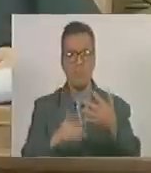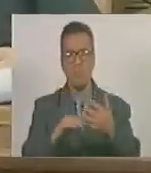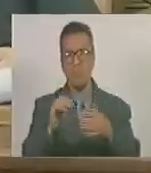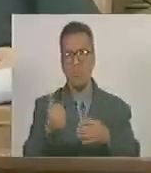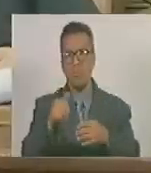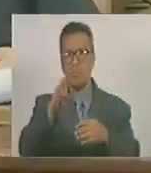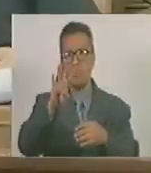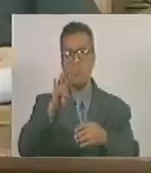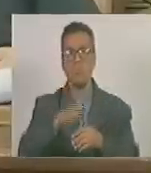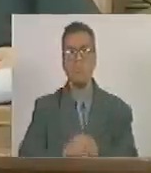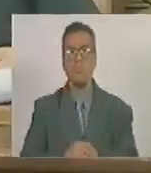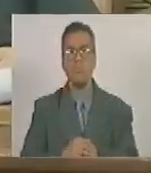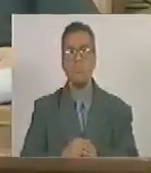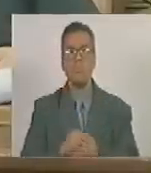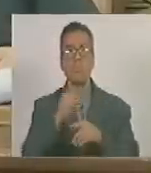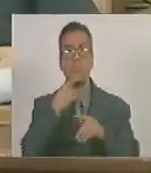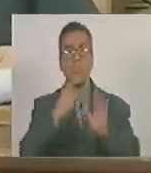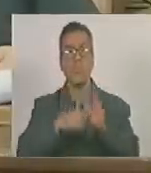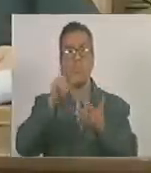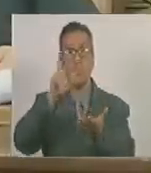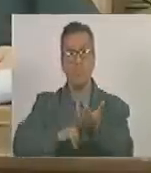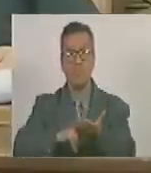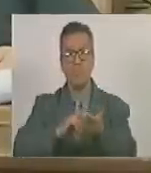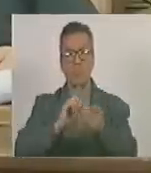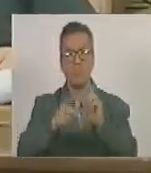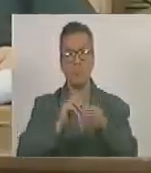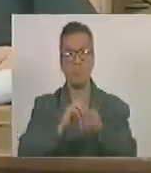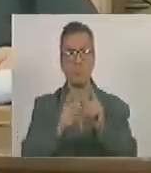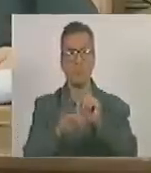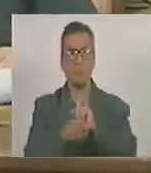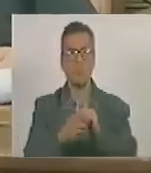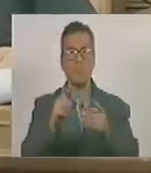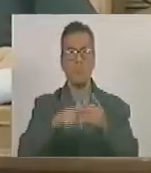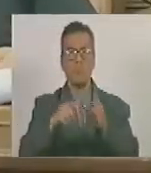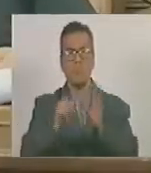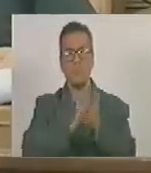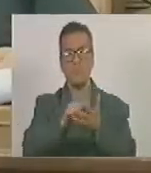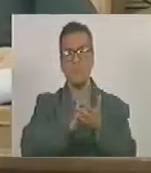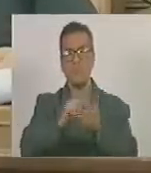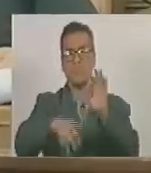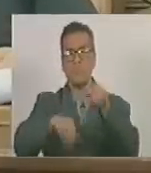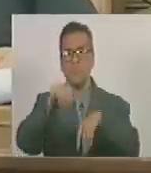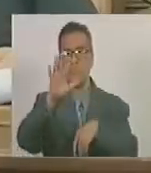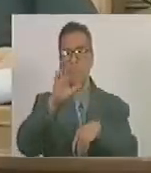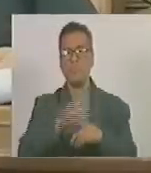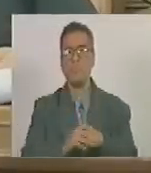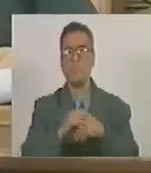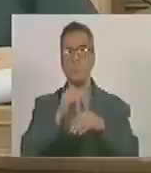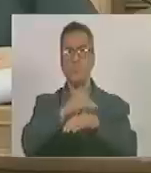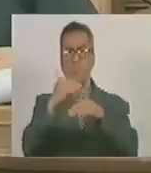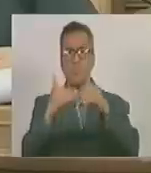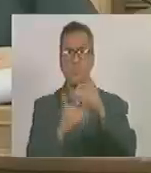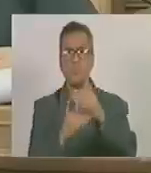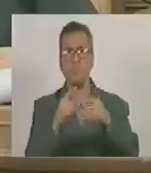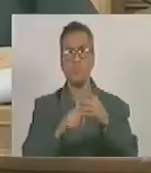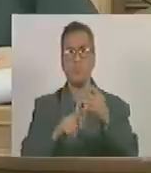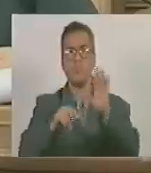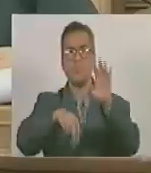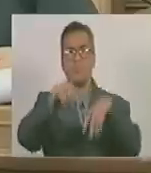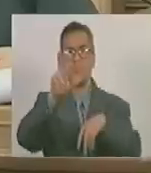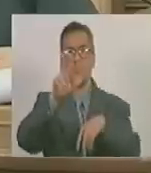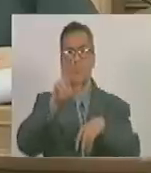Décimo cuarto. Se propone aprobar con modificación el contenido del artículo 15, que pasa a ser el artículo